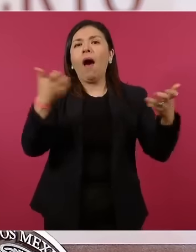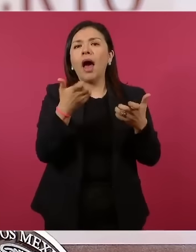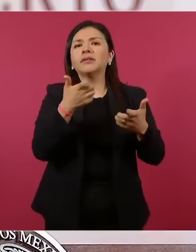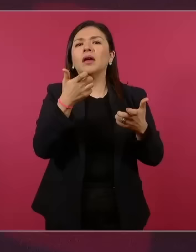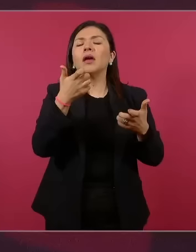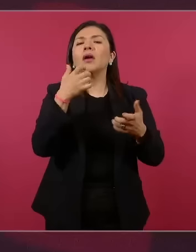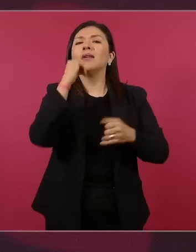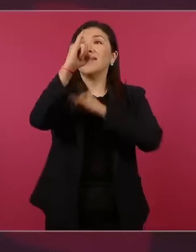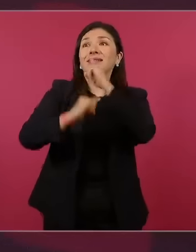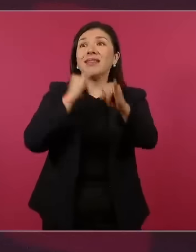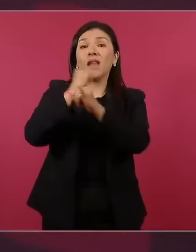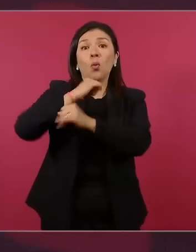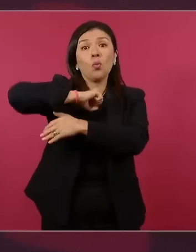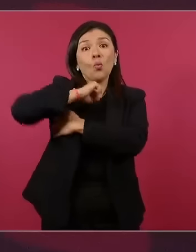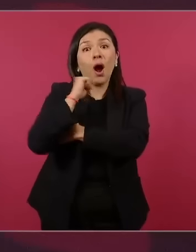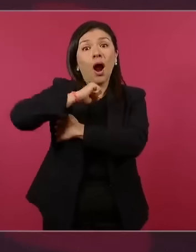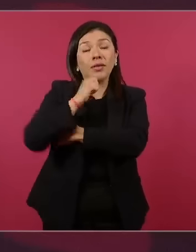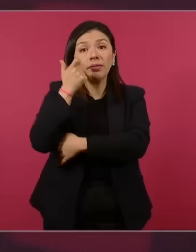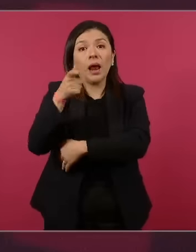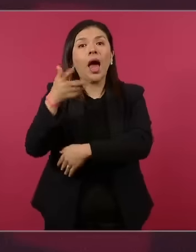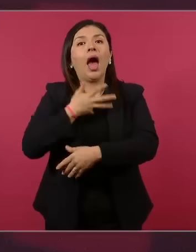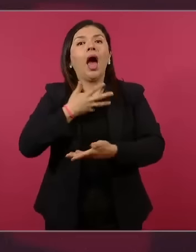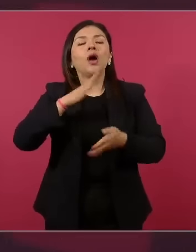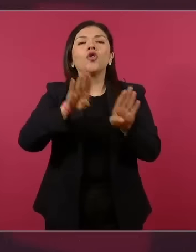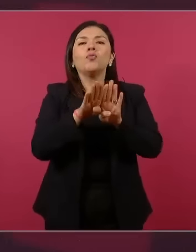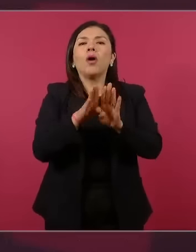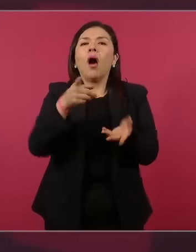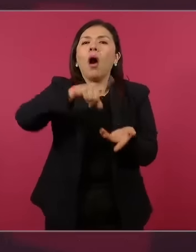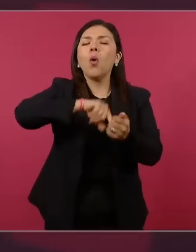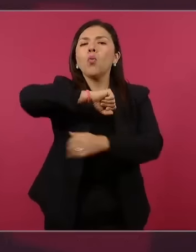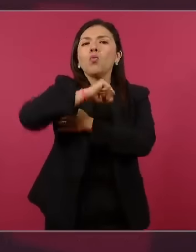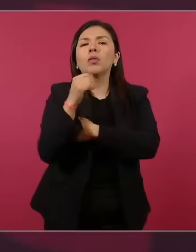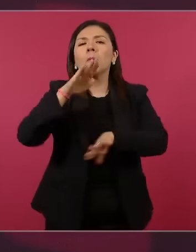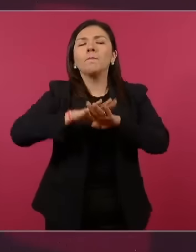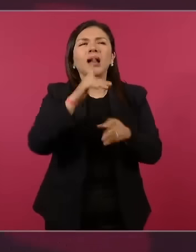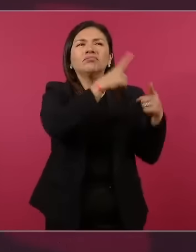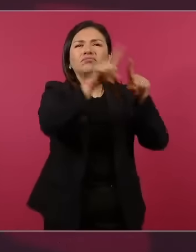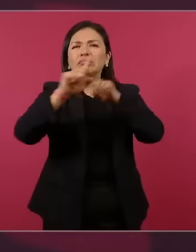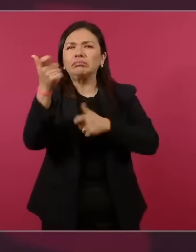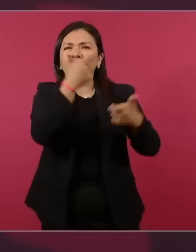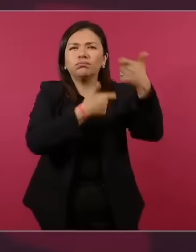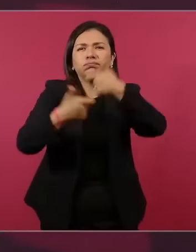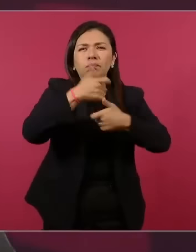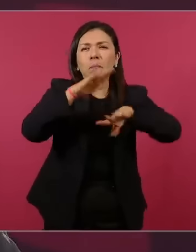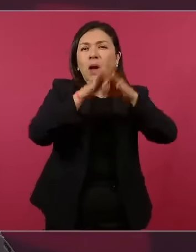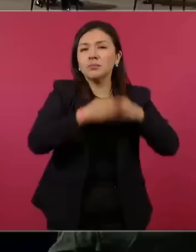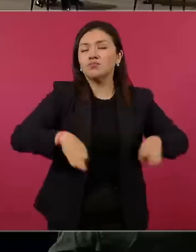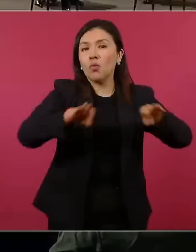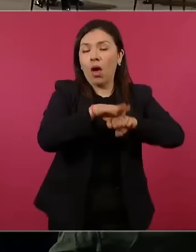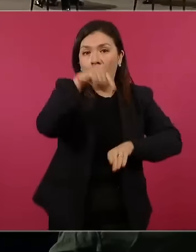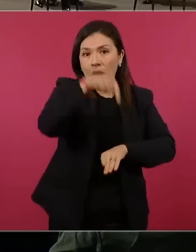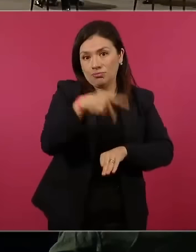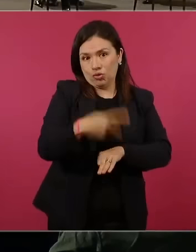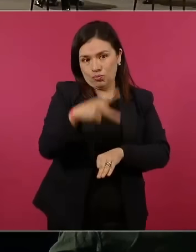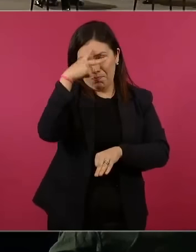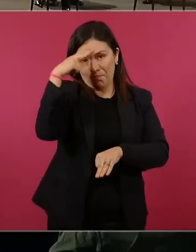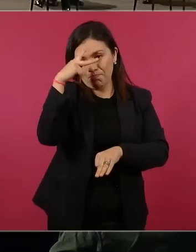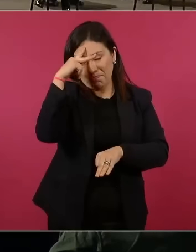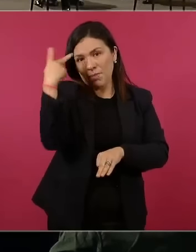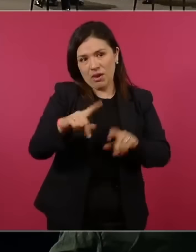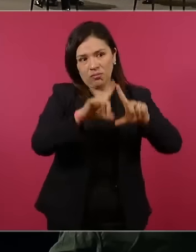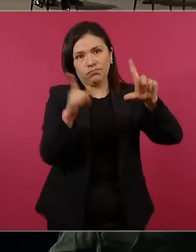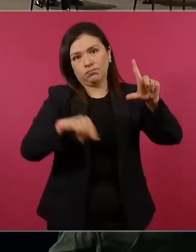reservas internacionales, este es el portafolio de activos más grande del país, entonces esta es la aportación que está haciendo el Banco de México para